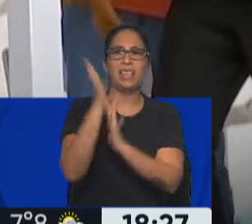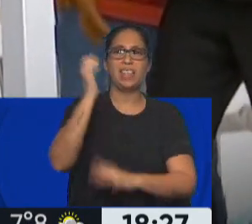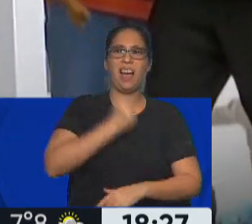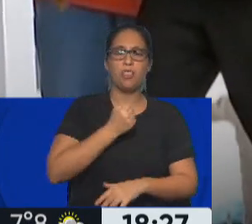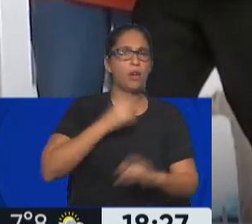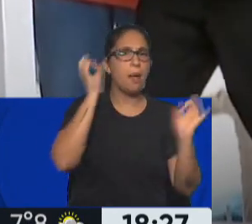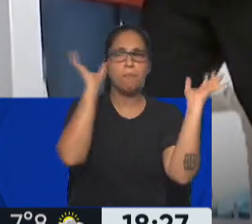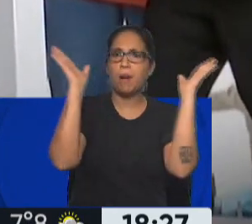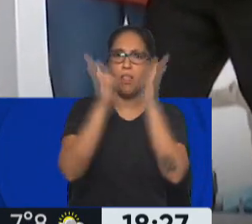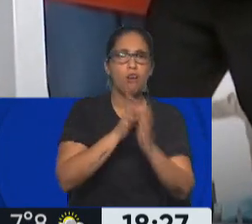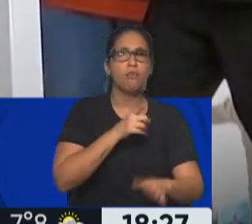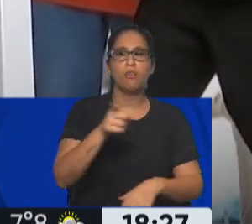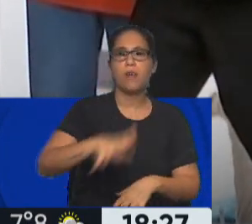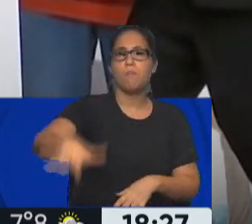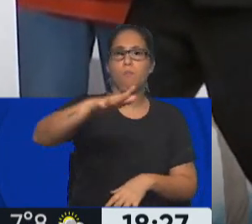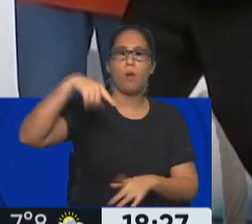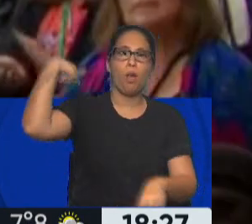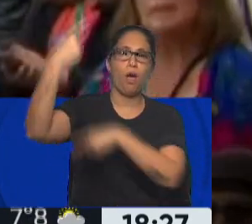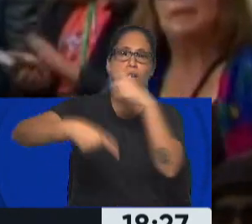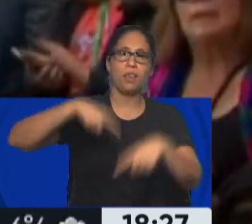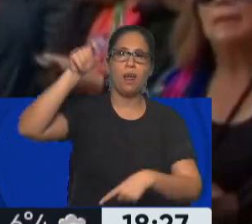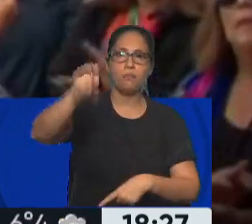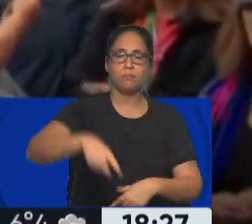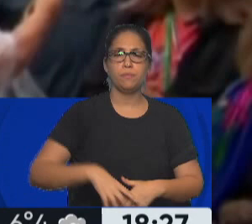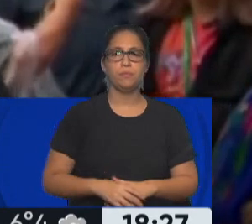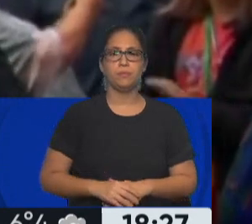Católica contra los pueblos indígenas.